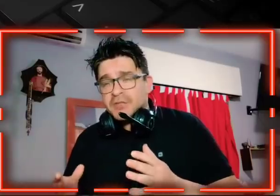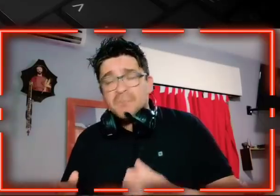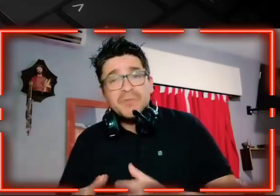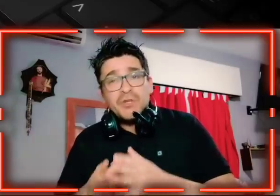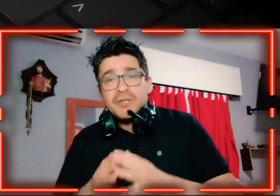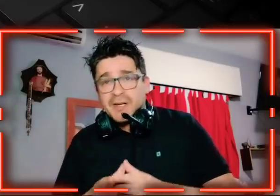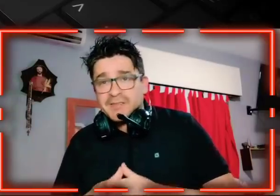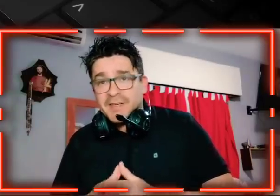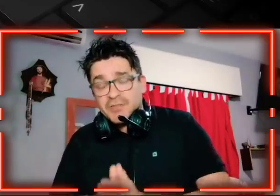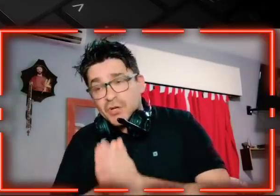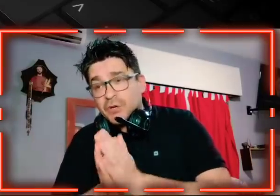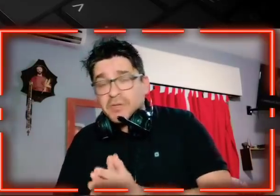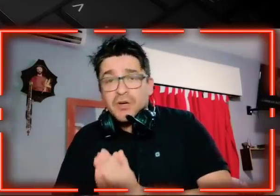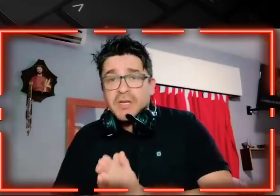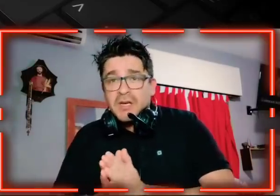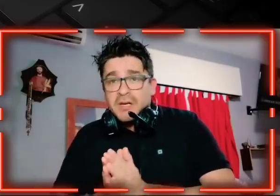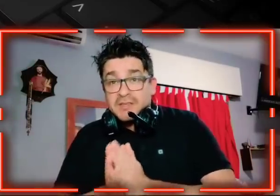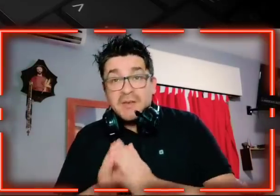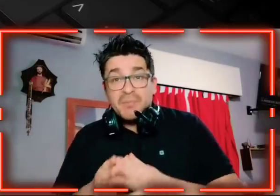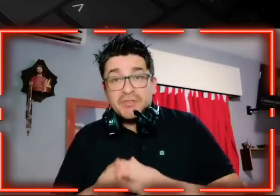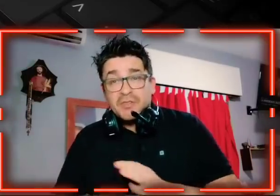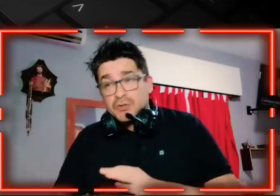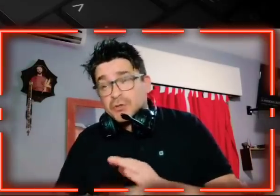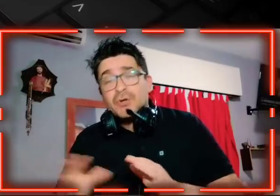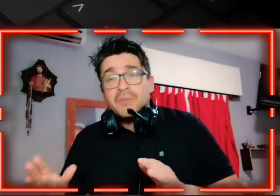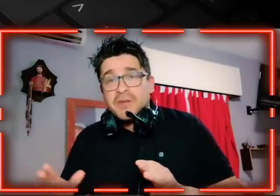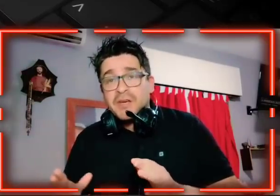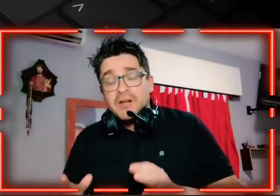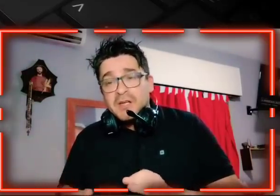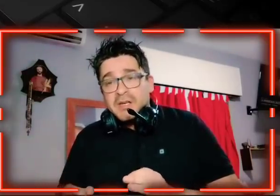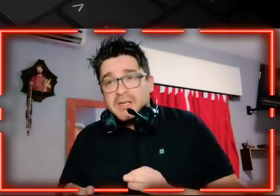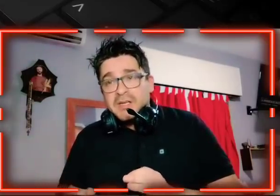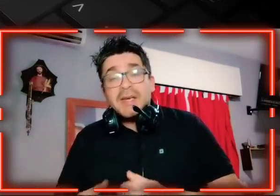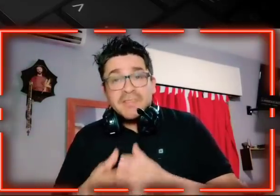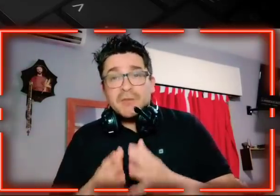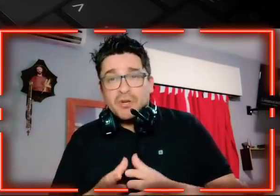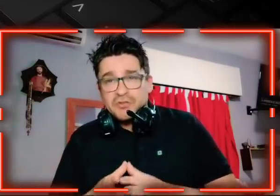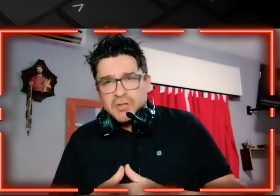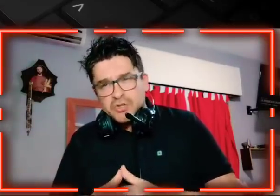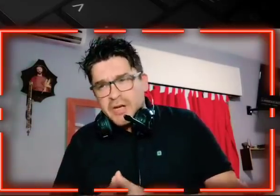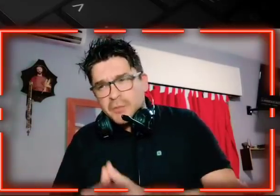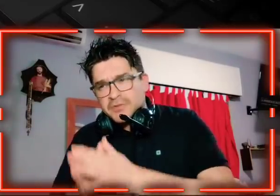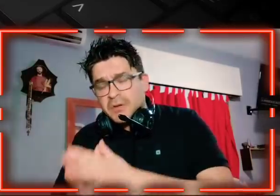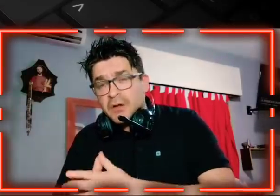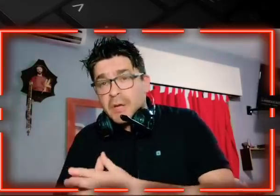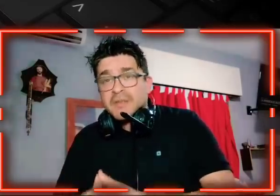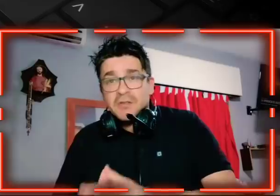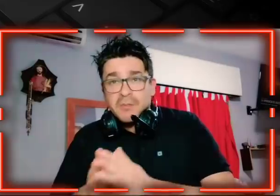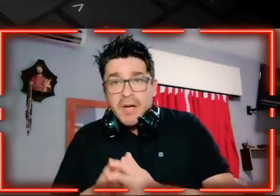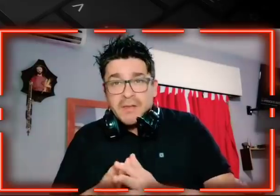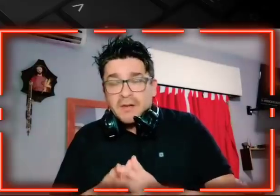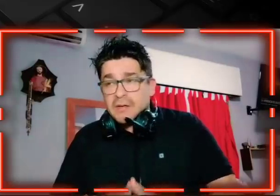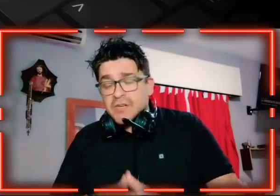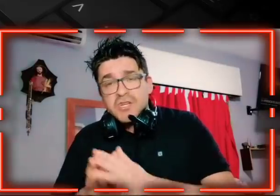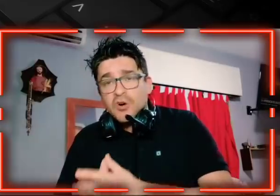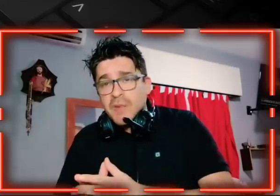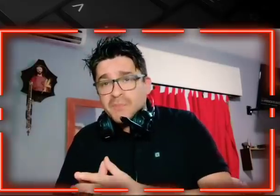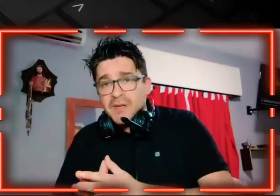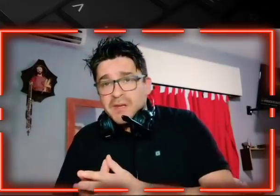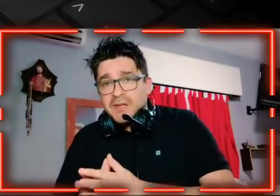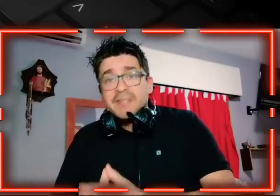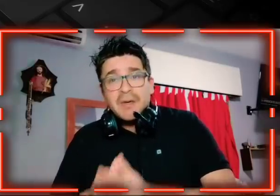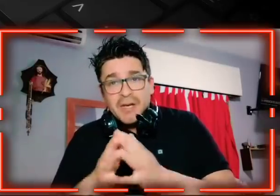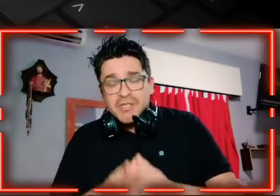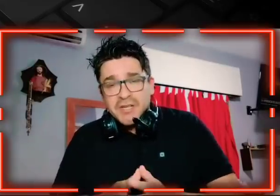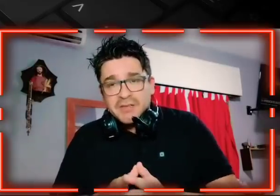el video completo. No te cansas. Yo lo vi hoy 100% todo el video y es hermoso. Escuchar a López Obrador, a Marcelo Ebrard, Claudia